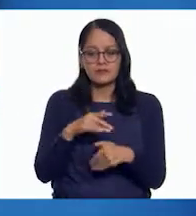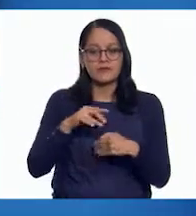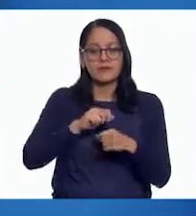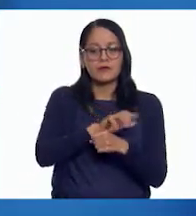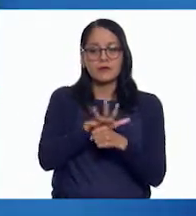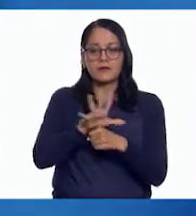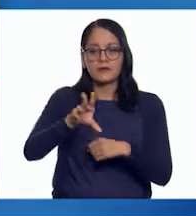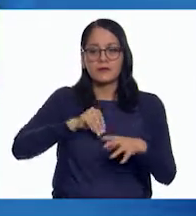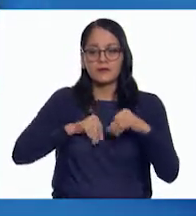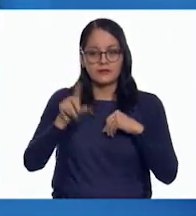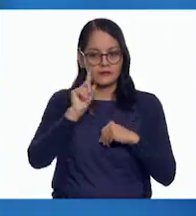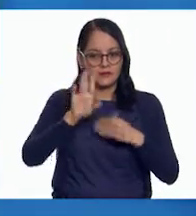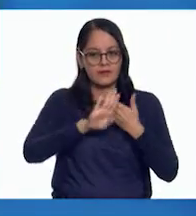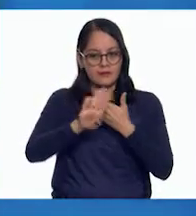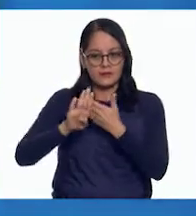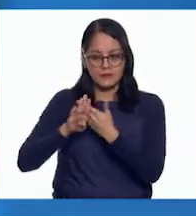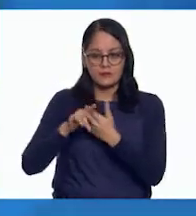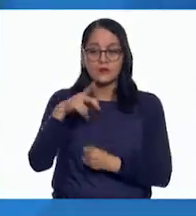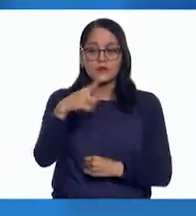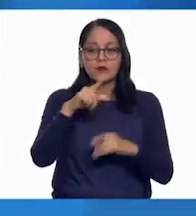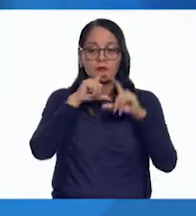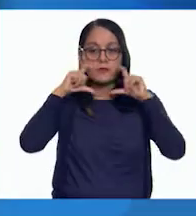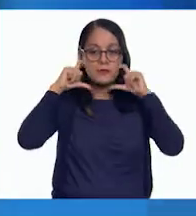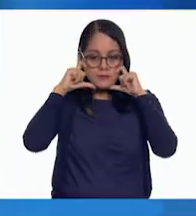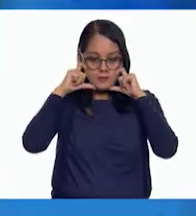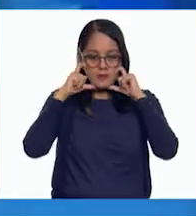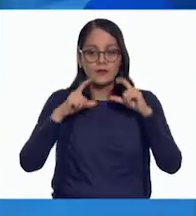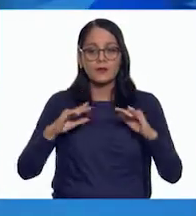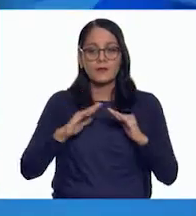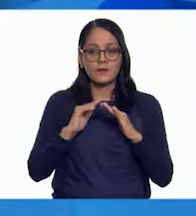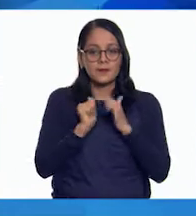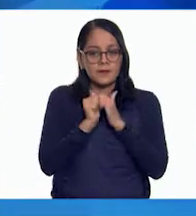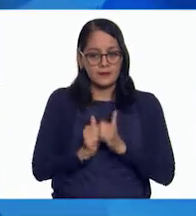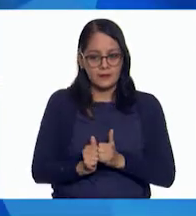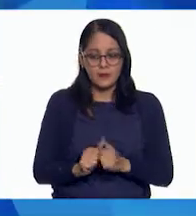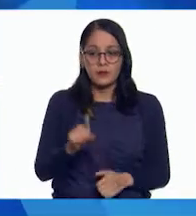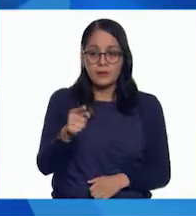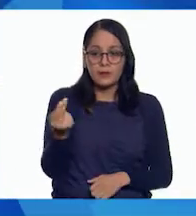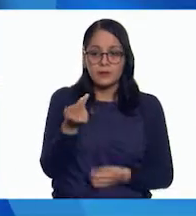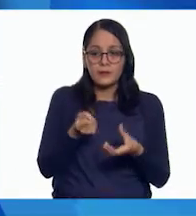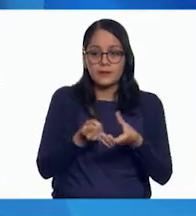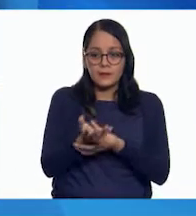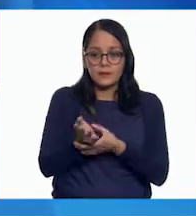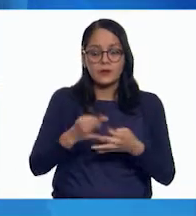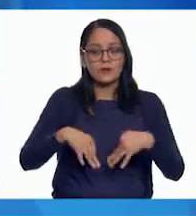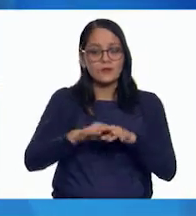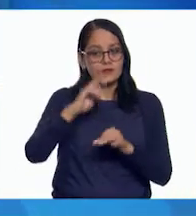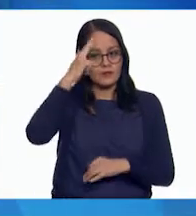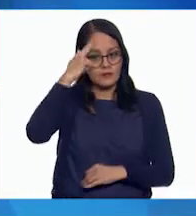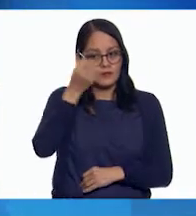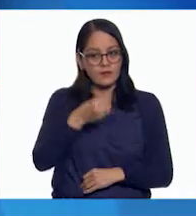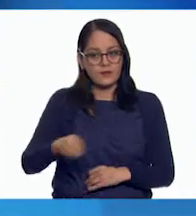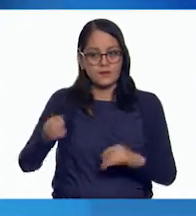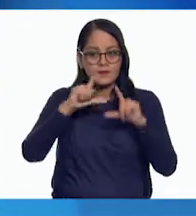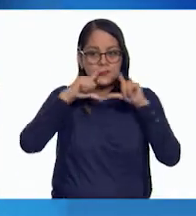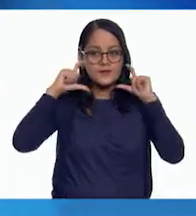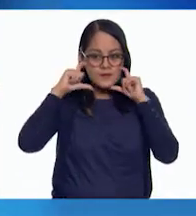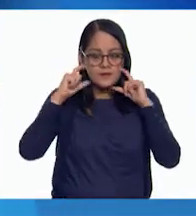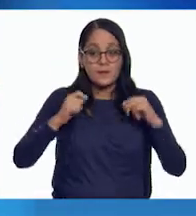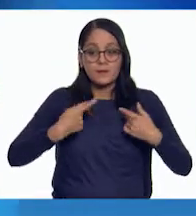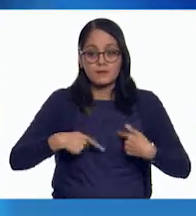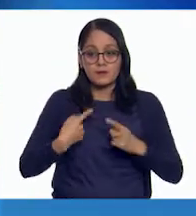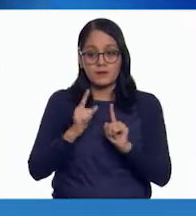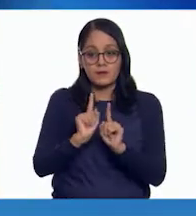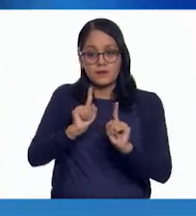contagiarnos. Utiliza cubrebocas. No salgas de casa. Si tienes que hacerlo, recuerda que es obligatorio utilizarlo. Mantén